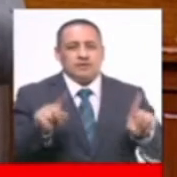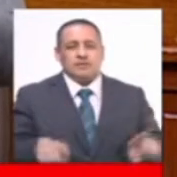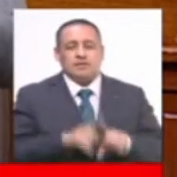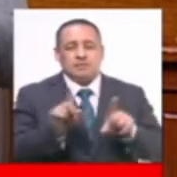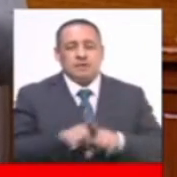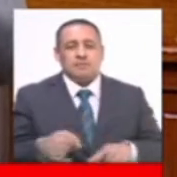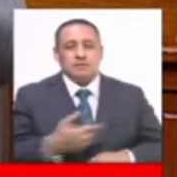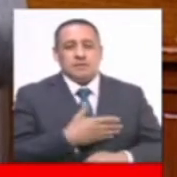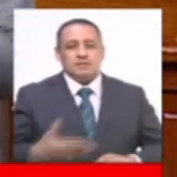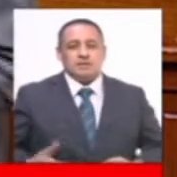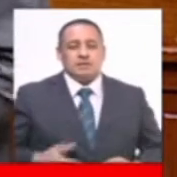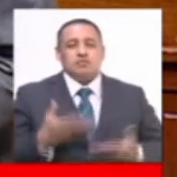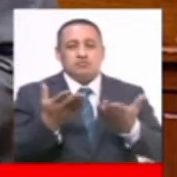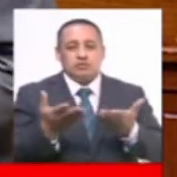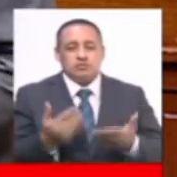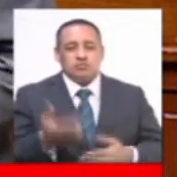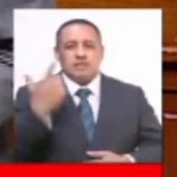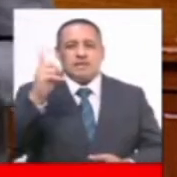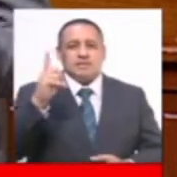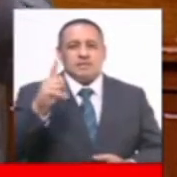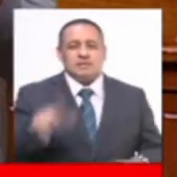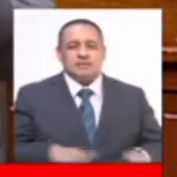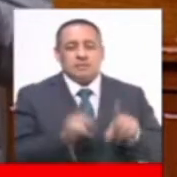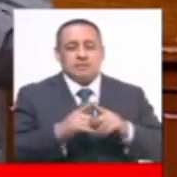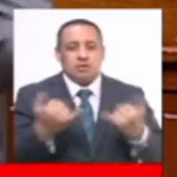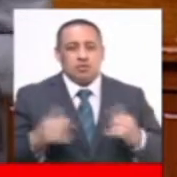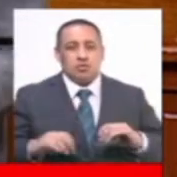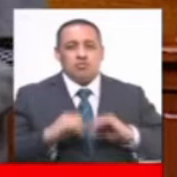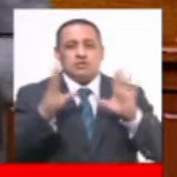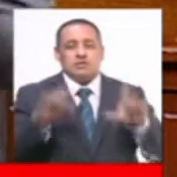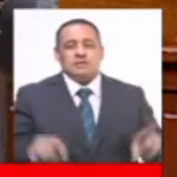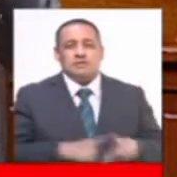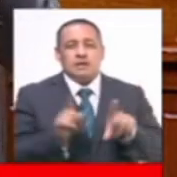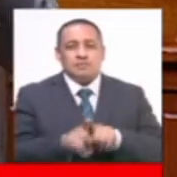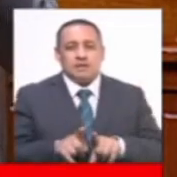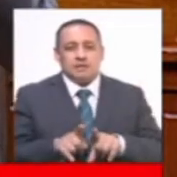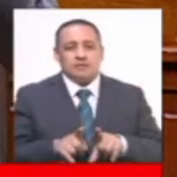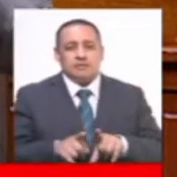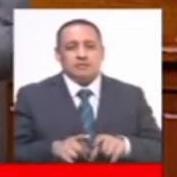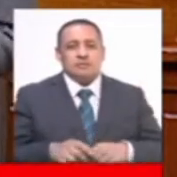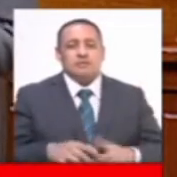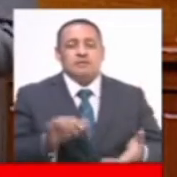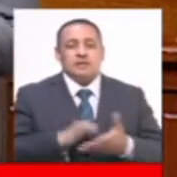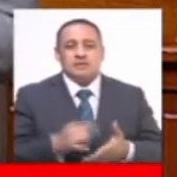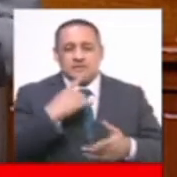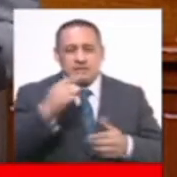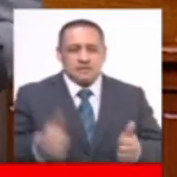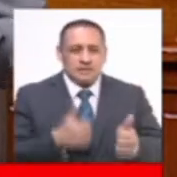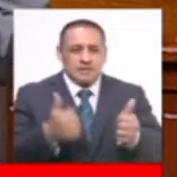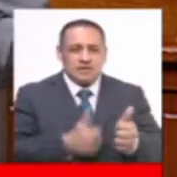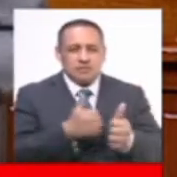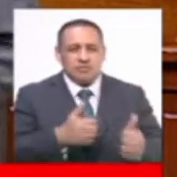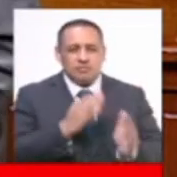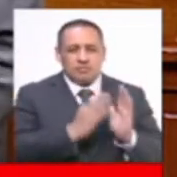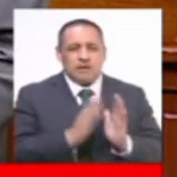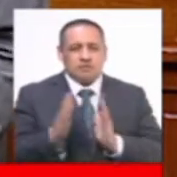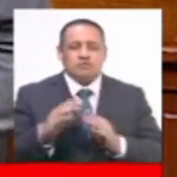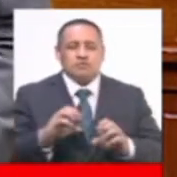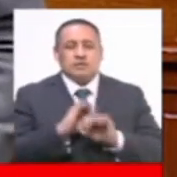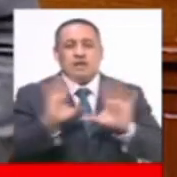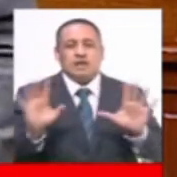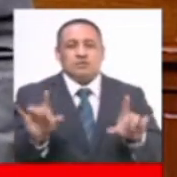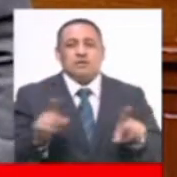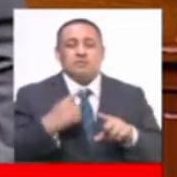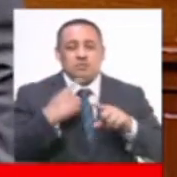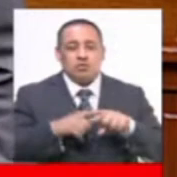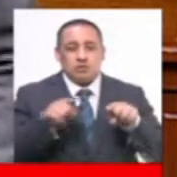¿Cuál, señora presidenta, usted, una líder, el día de hoy también está siguiendo los pasos de la transparencia? Es